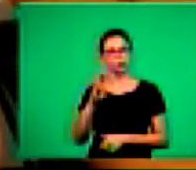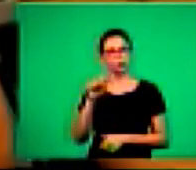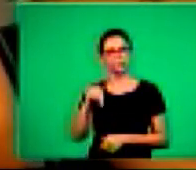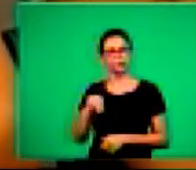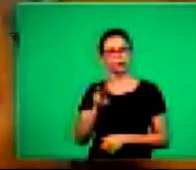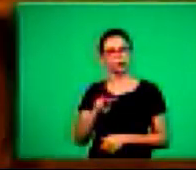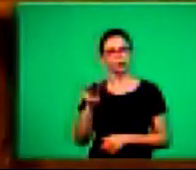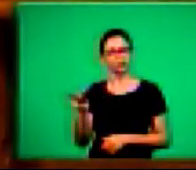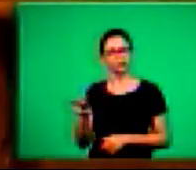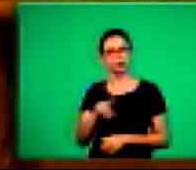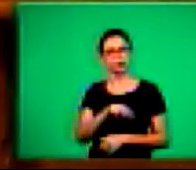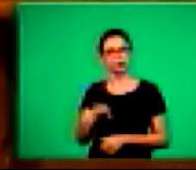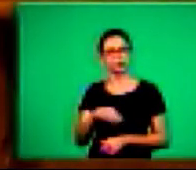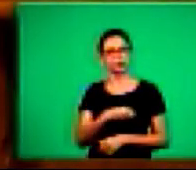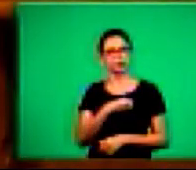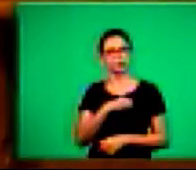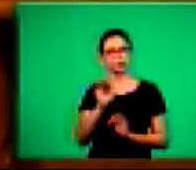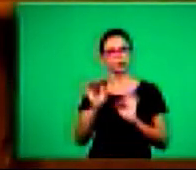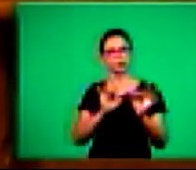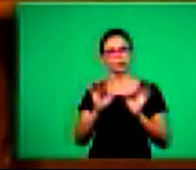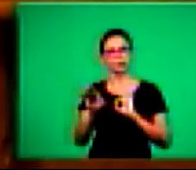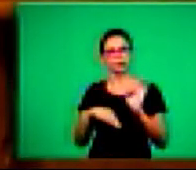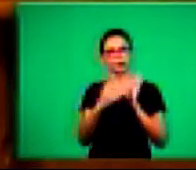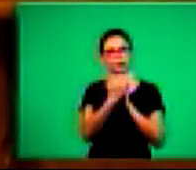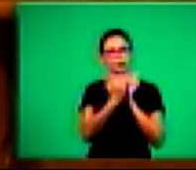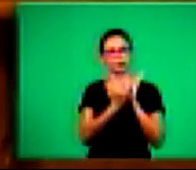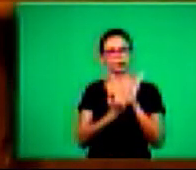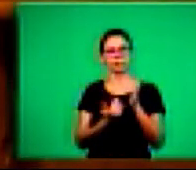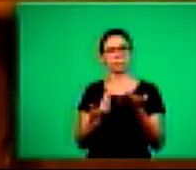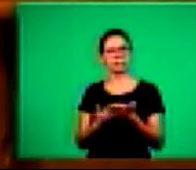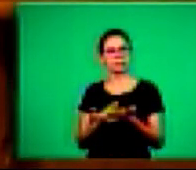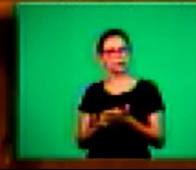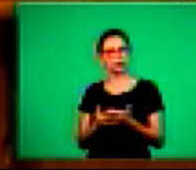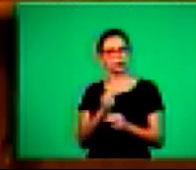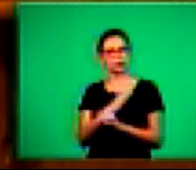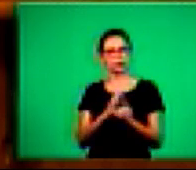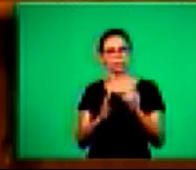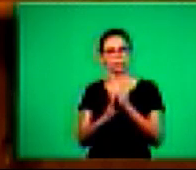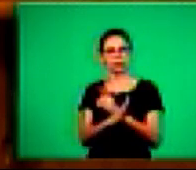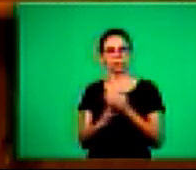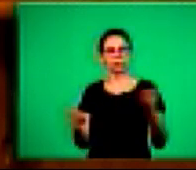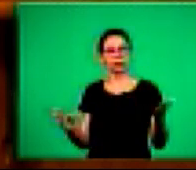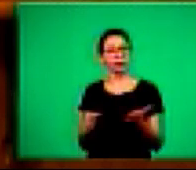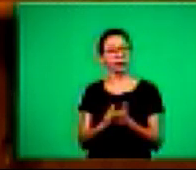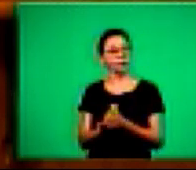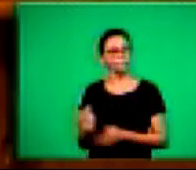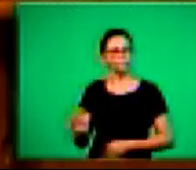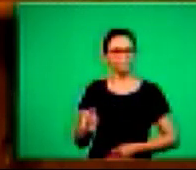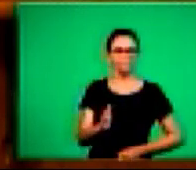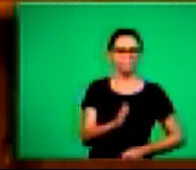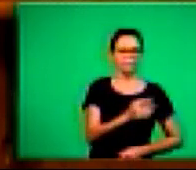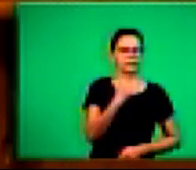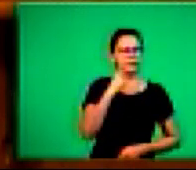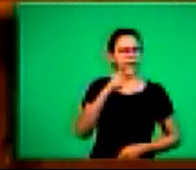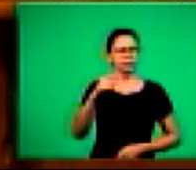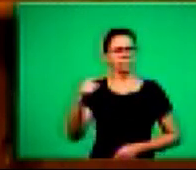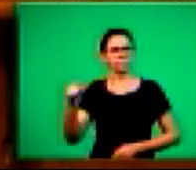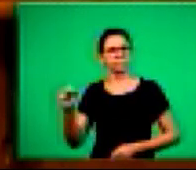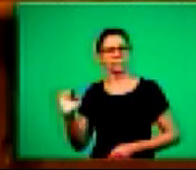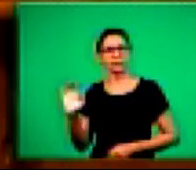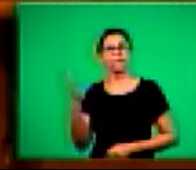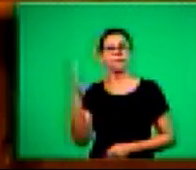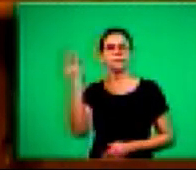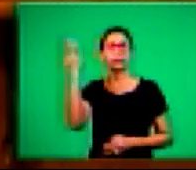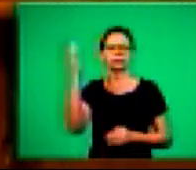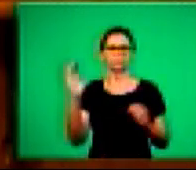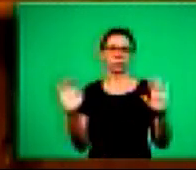santo están participando con nosotros en la elaboración de la escuela bíblica dominical los eventos de esta semana vamos